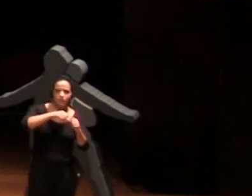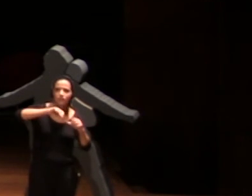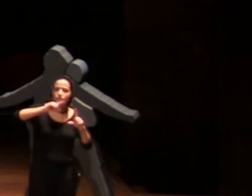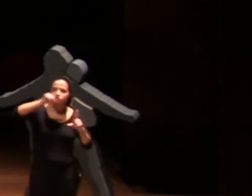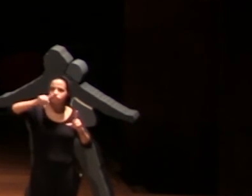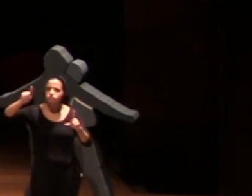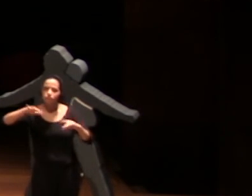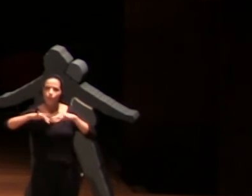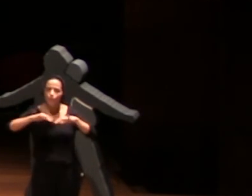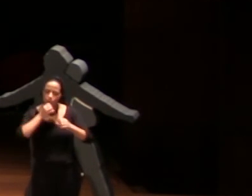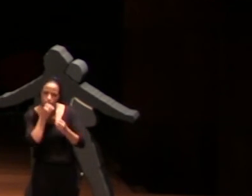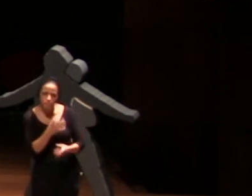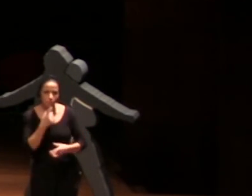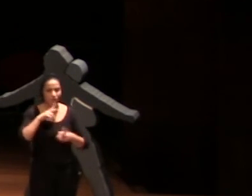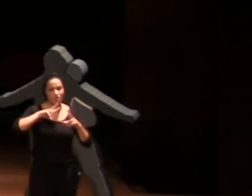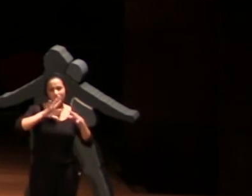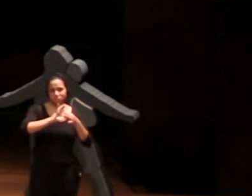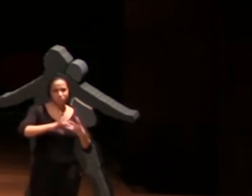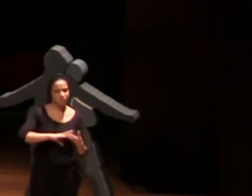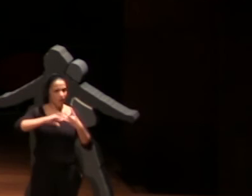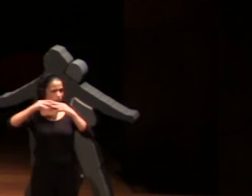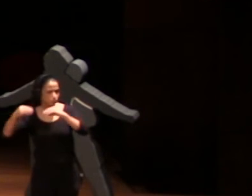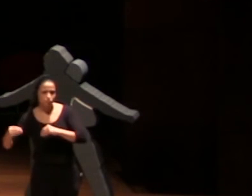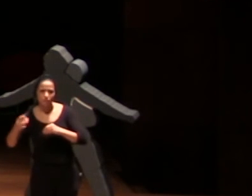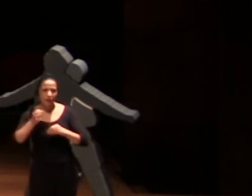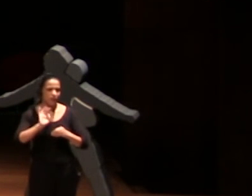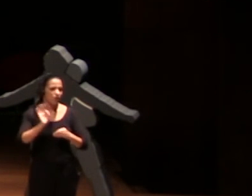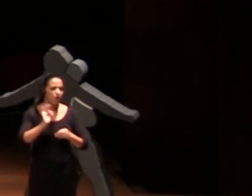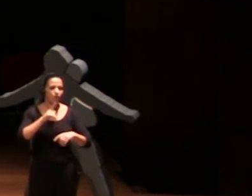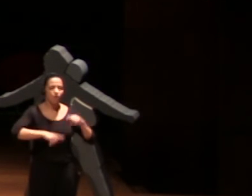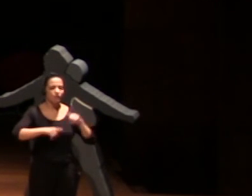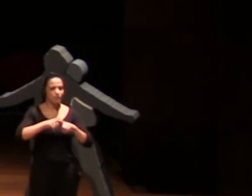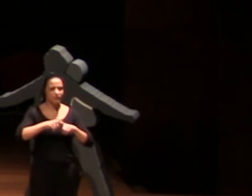en arquitectura tanto muscular como en desplazamiento de